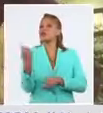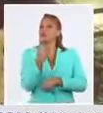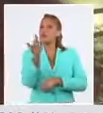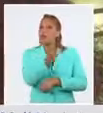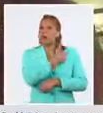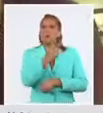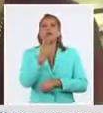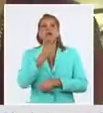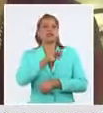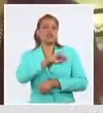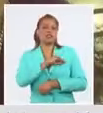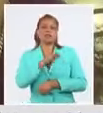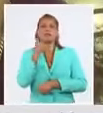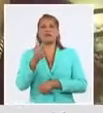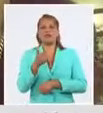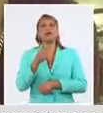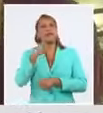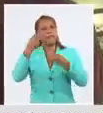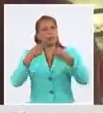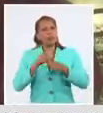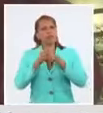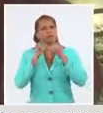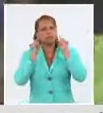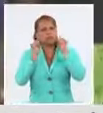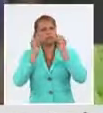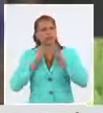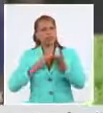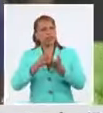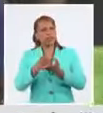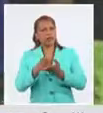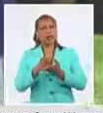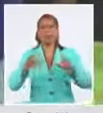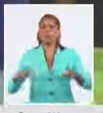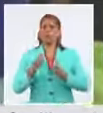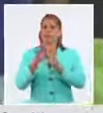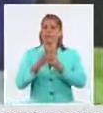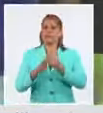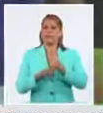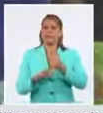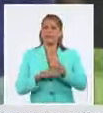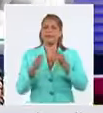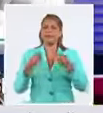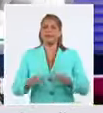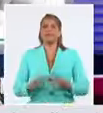no quiere decir que no dejemos usar el nasobuco, etcétera, porque las medidas hay que mantenerlas.